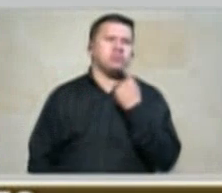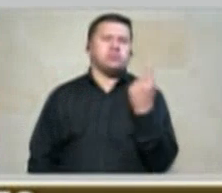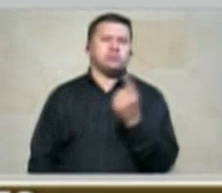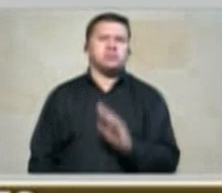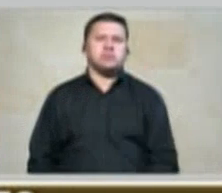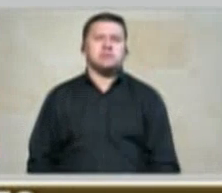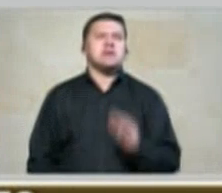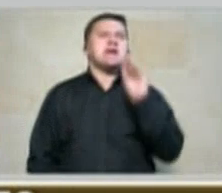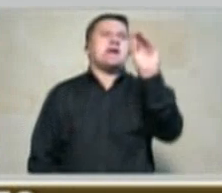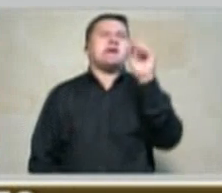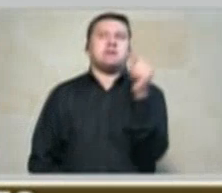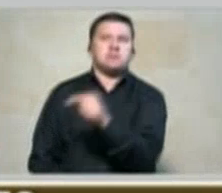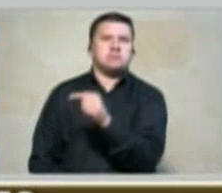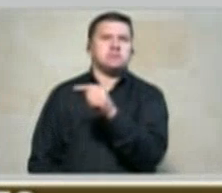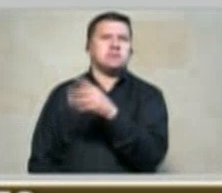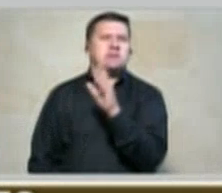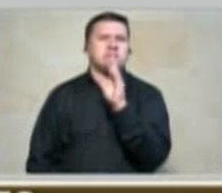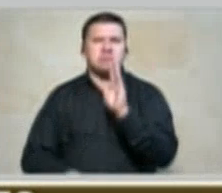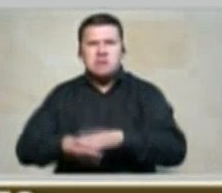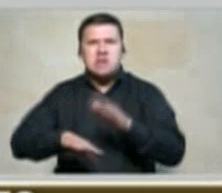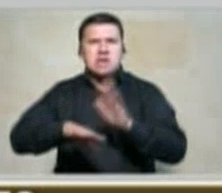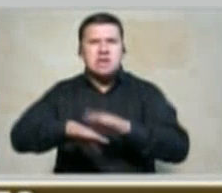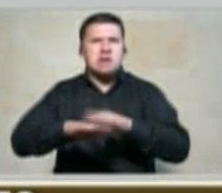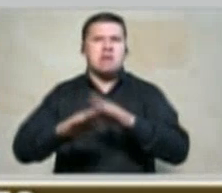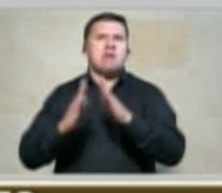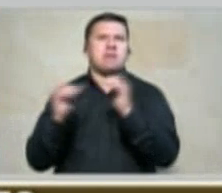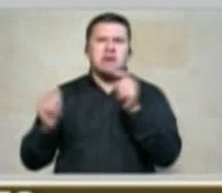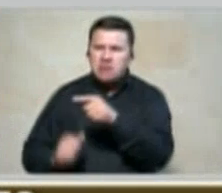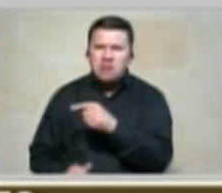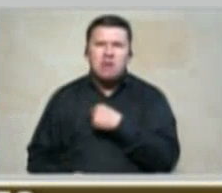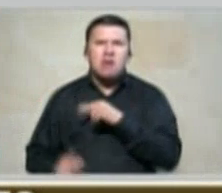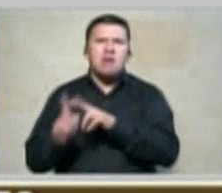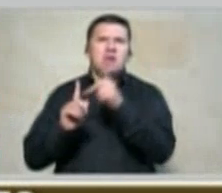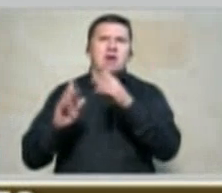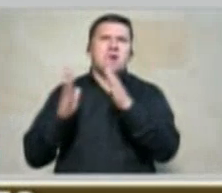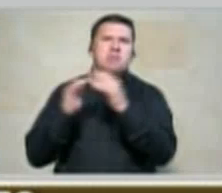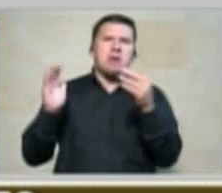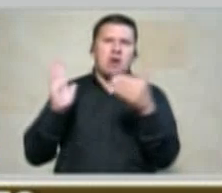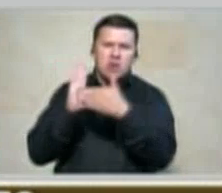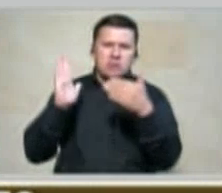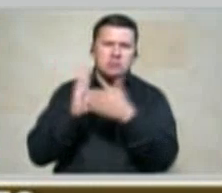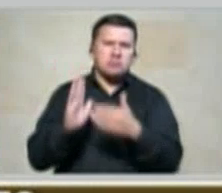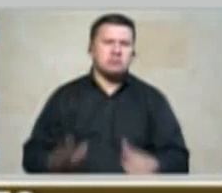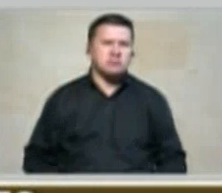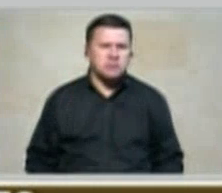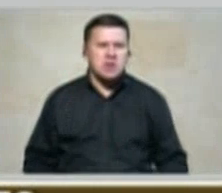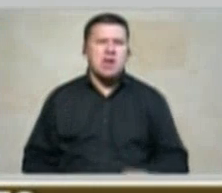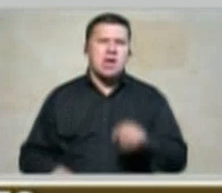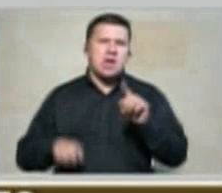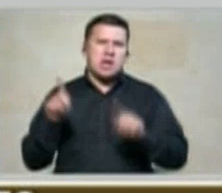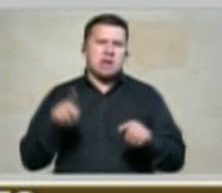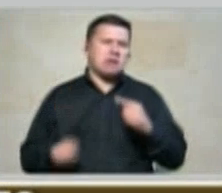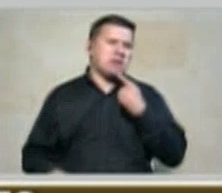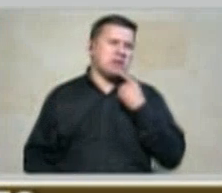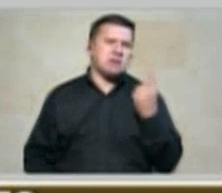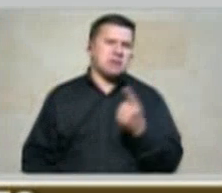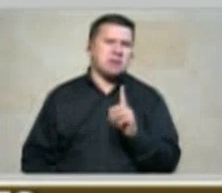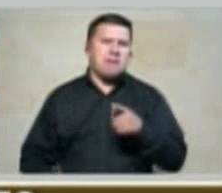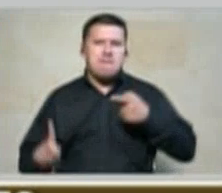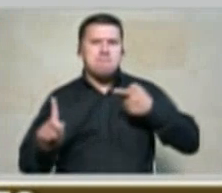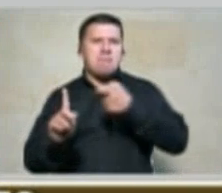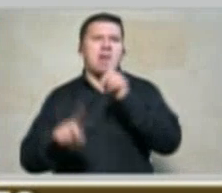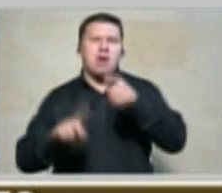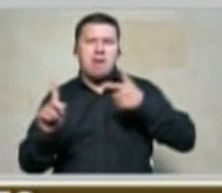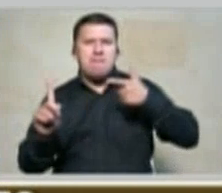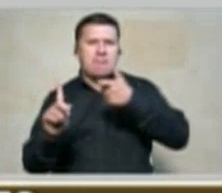está denunciando, se les está amenazando y en algunos casos se les está